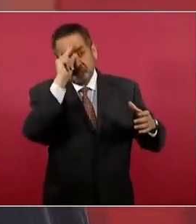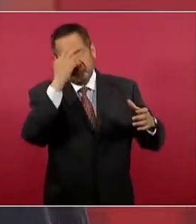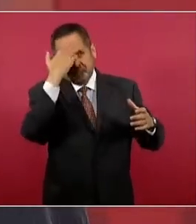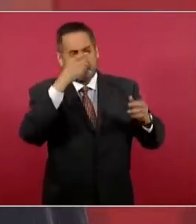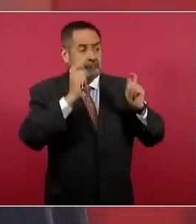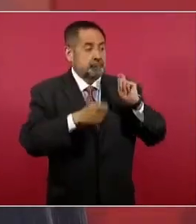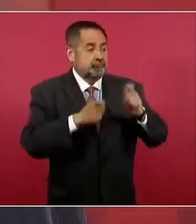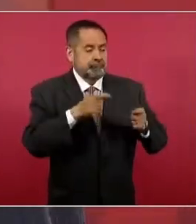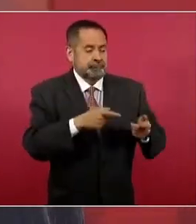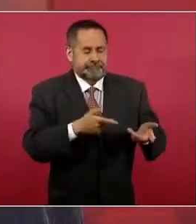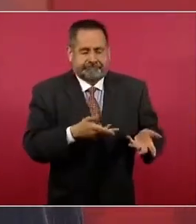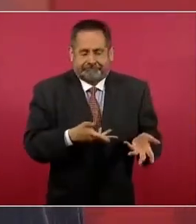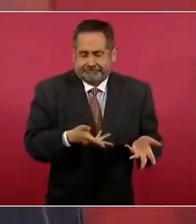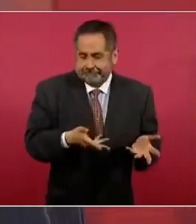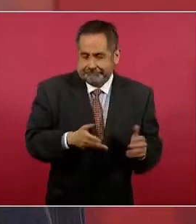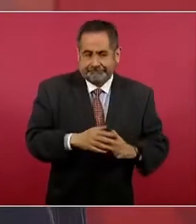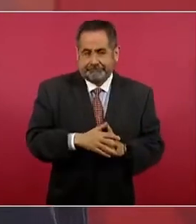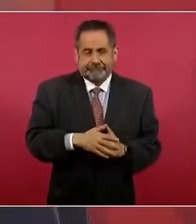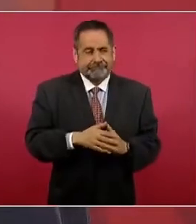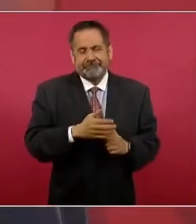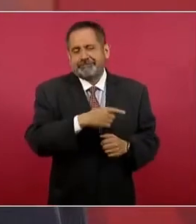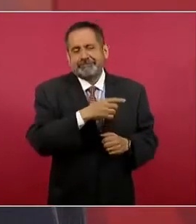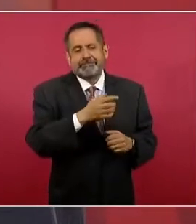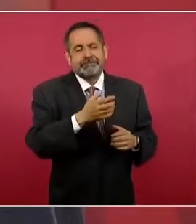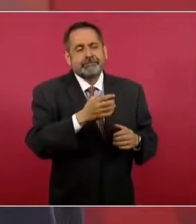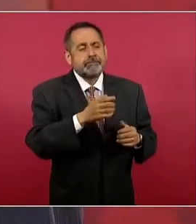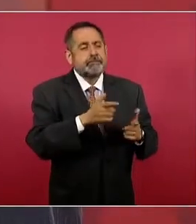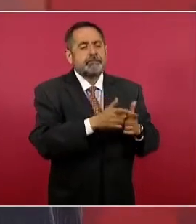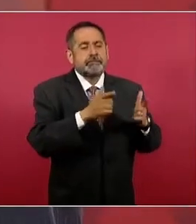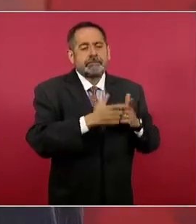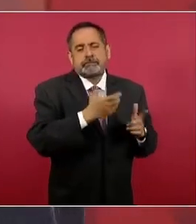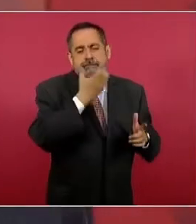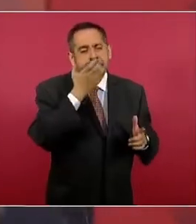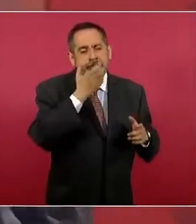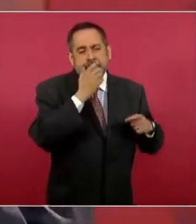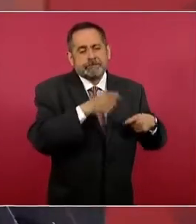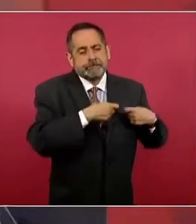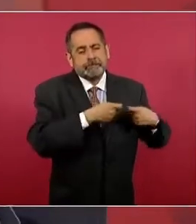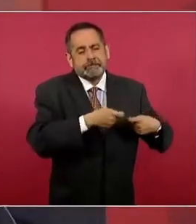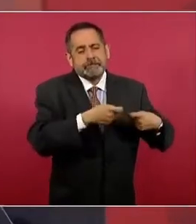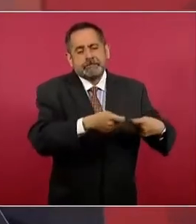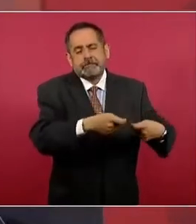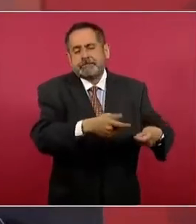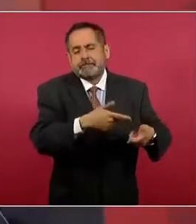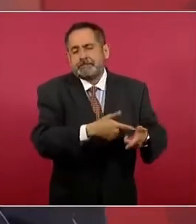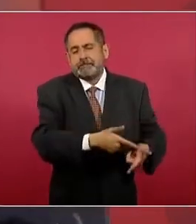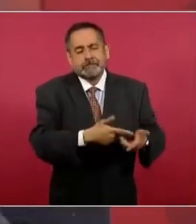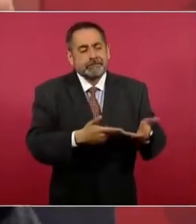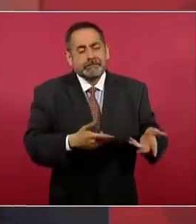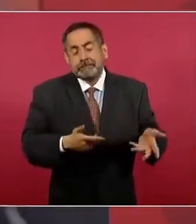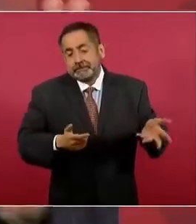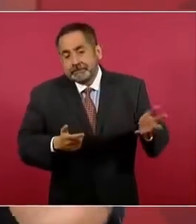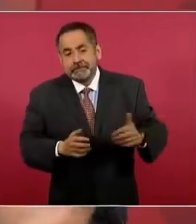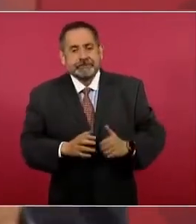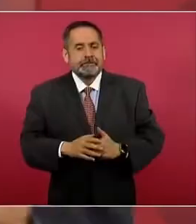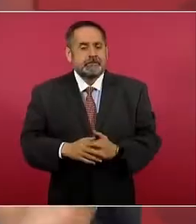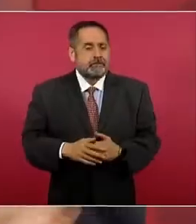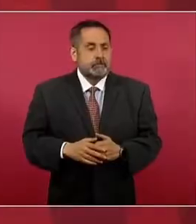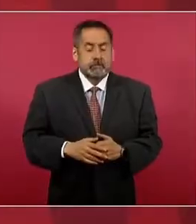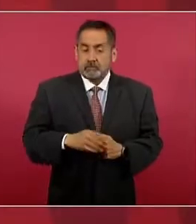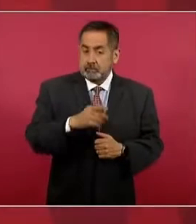orgánicos del conservadurismo. Lo que pasa que están